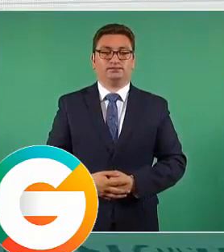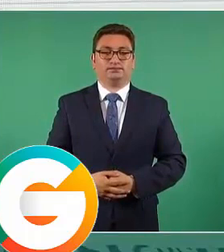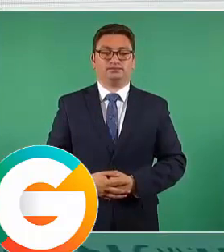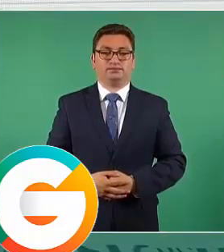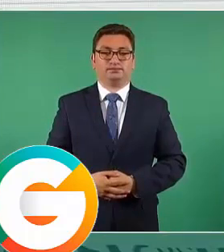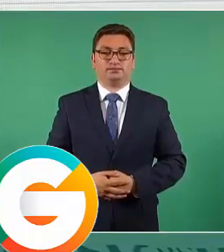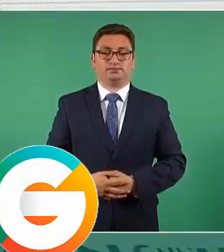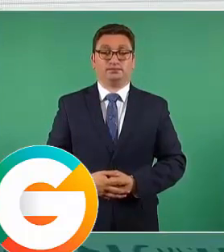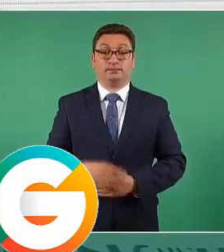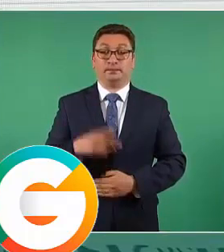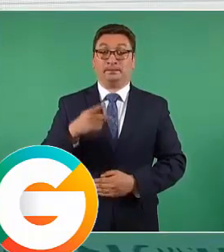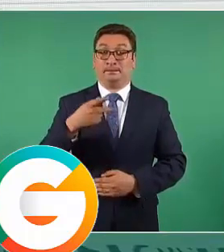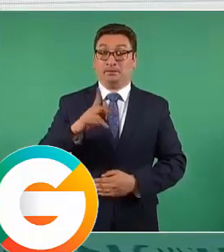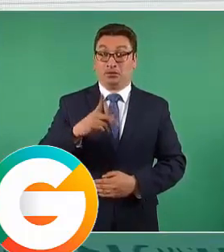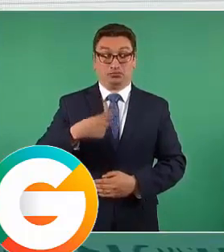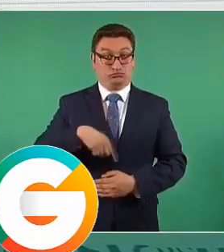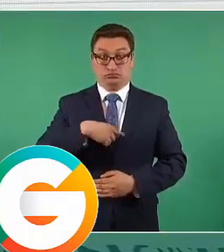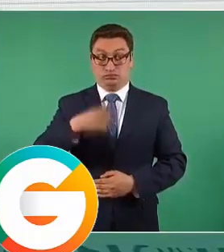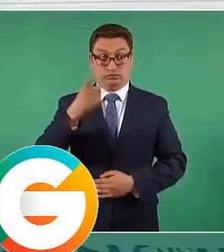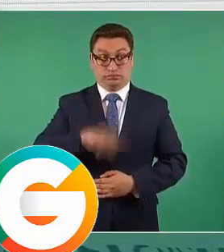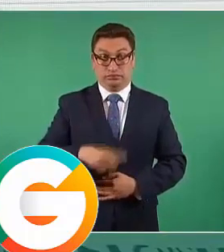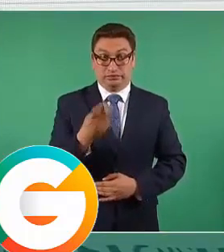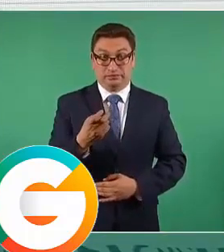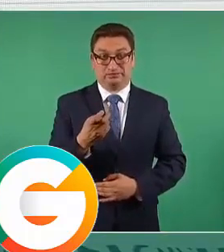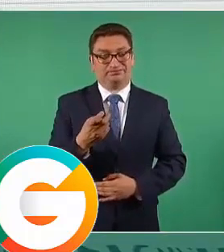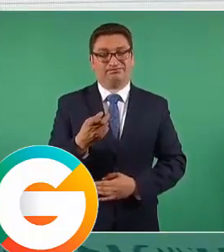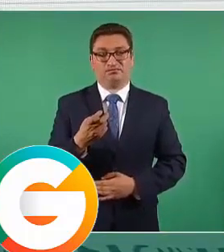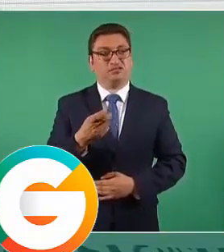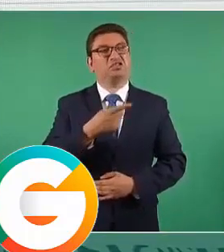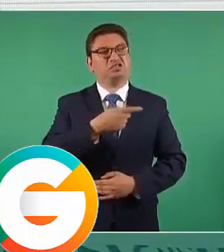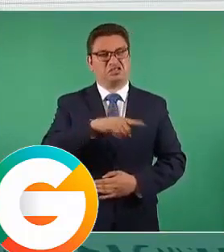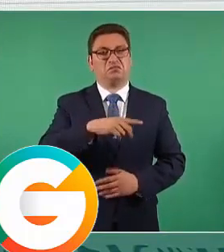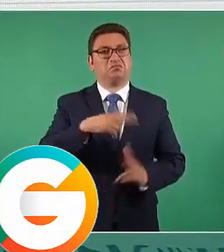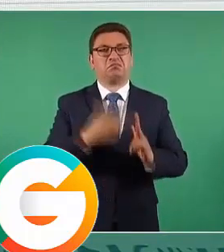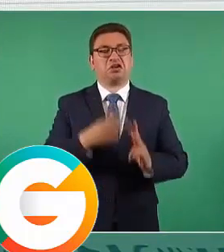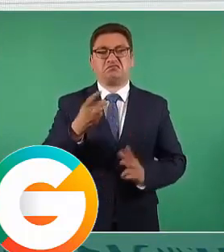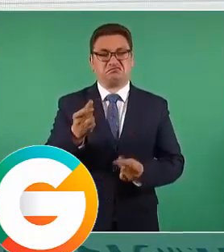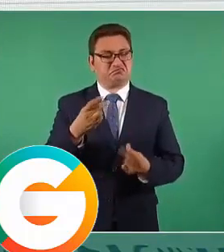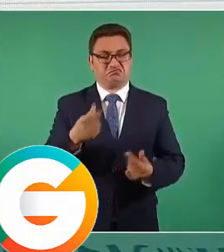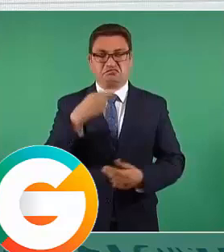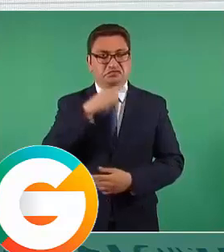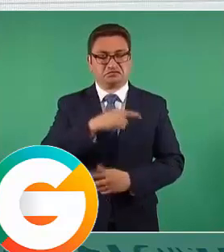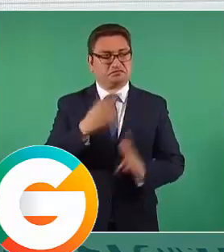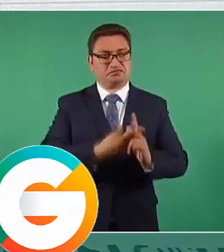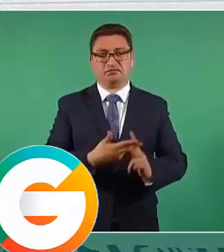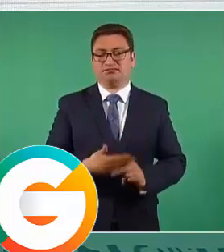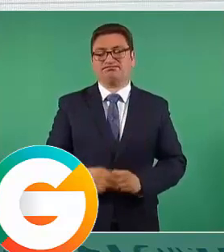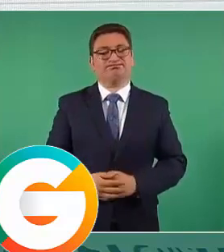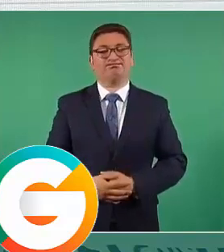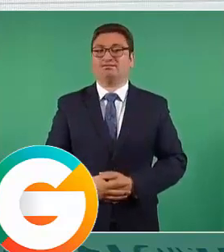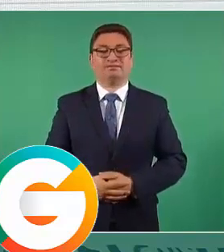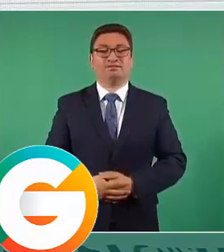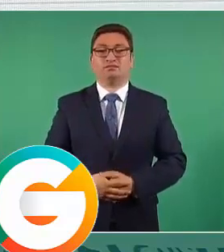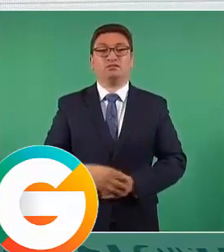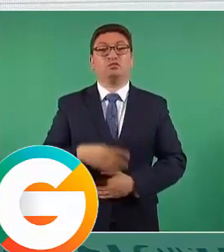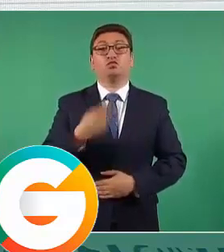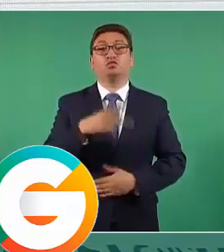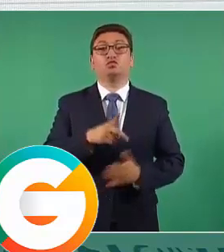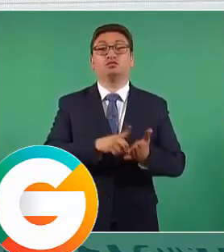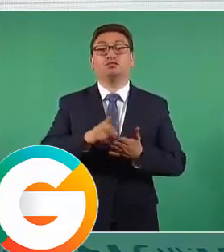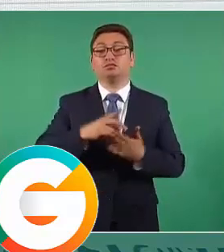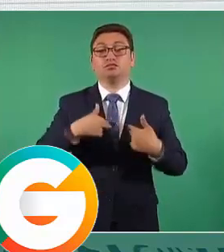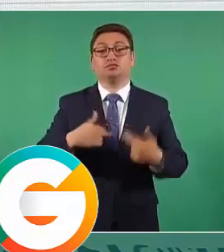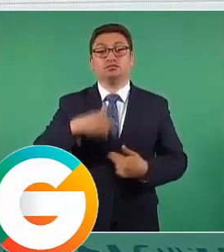Pero aquí no se da esa orden de mátalos en caliente. Se respetan los derechos